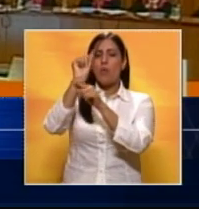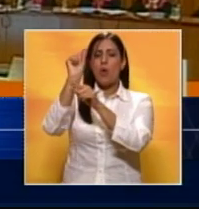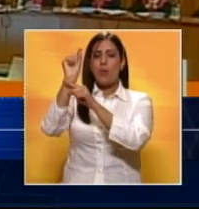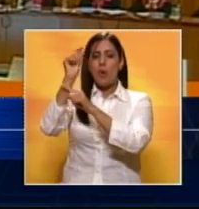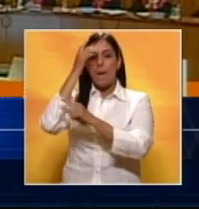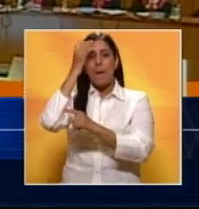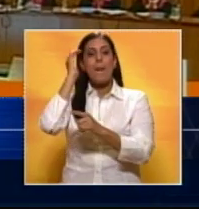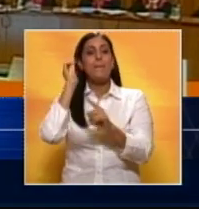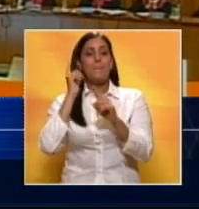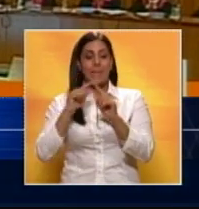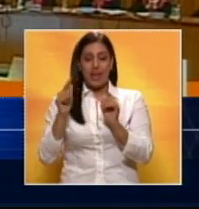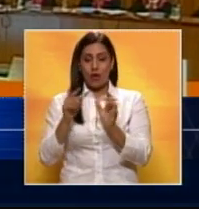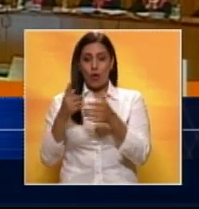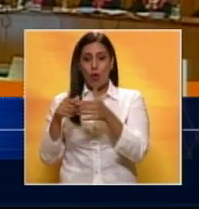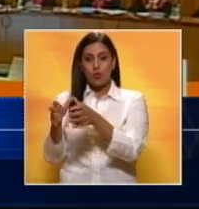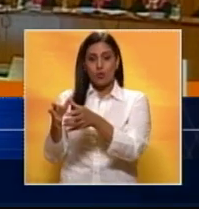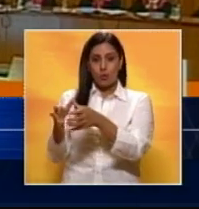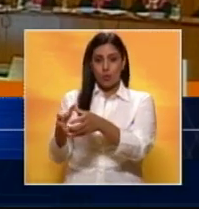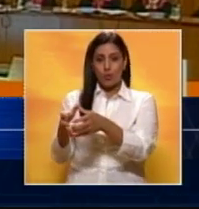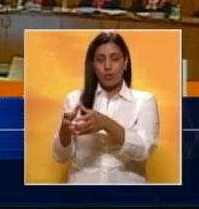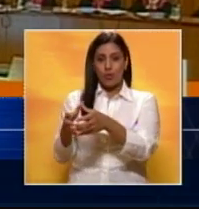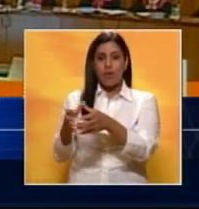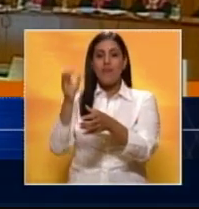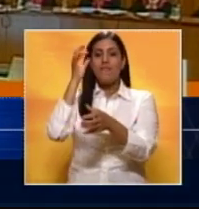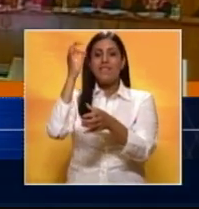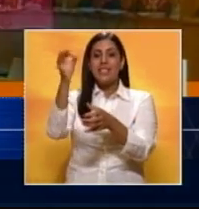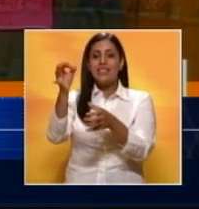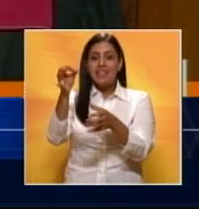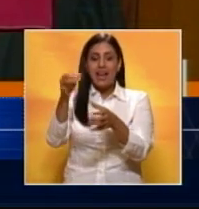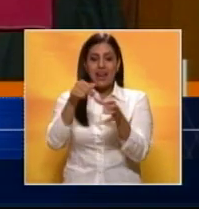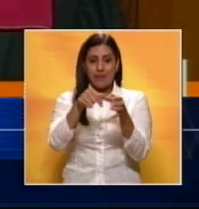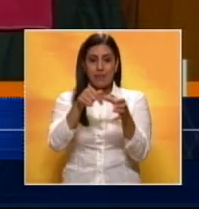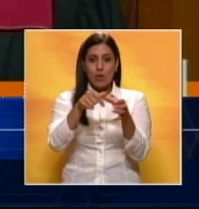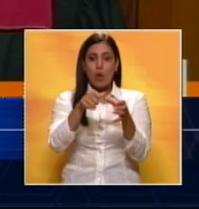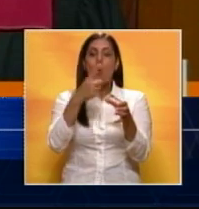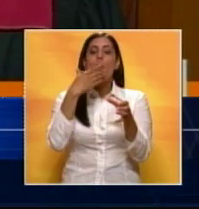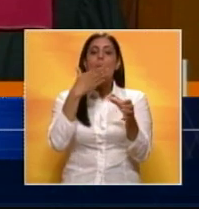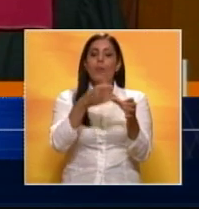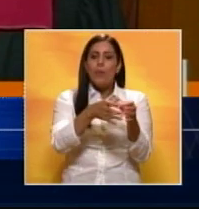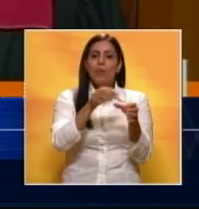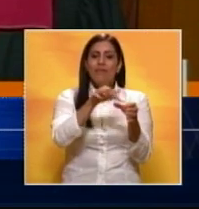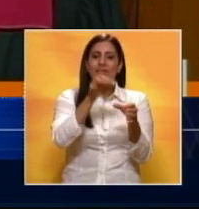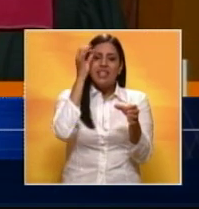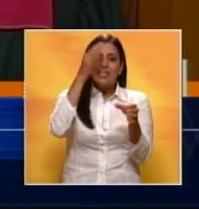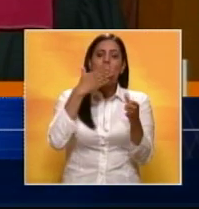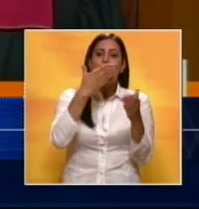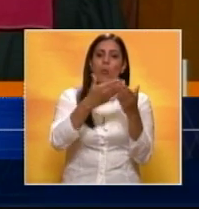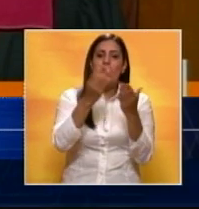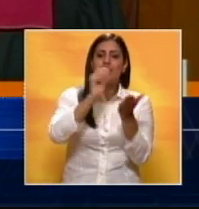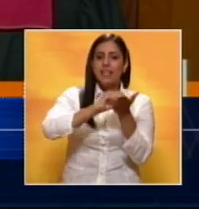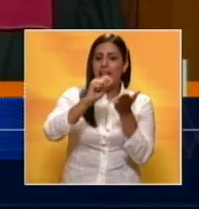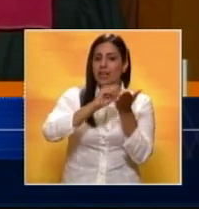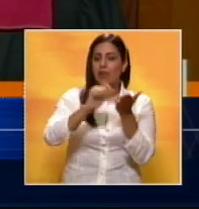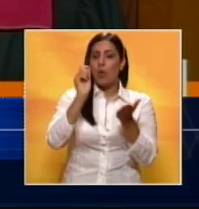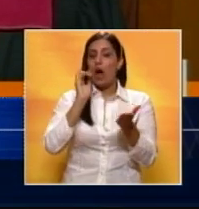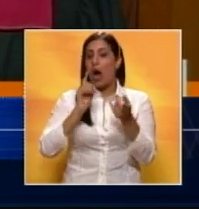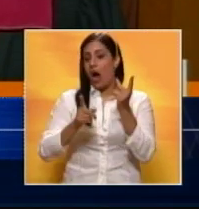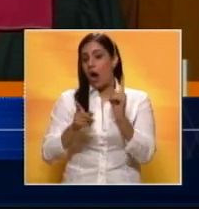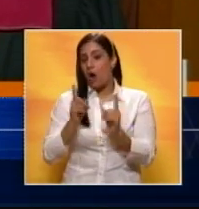salas, pero fiscales del Ministerio Público concurren, presentan escritos, algunos